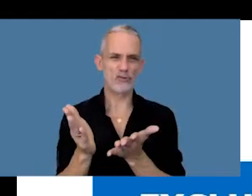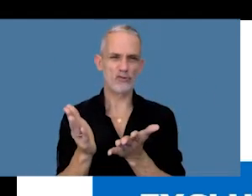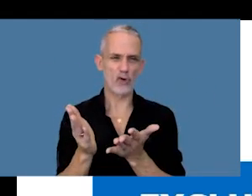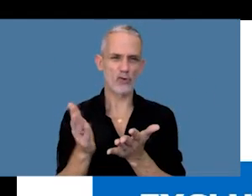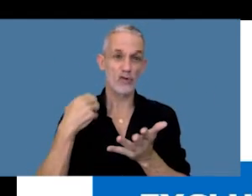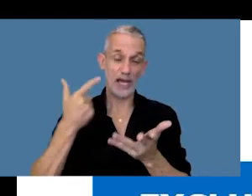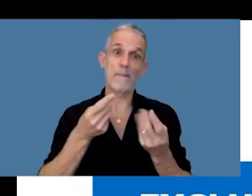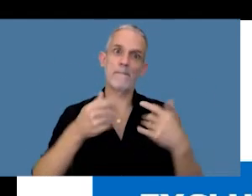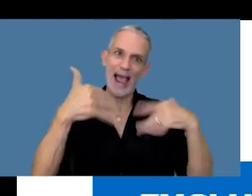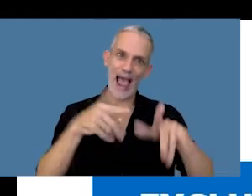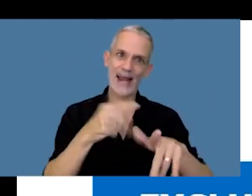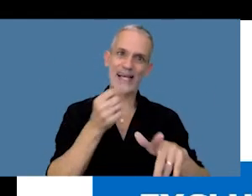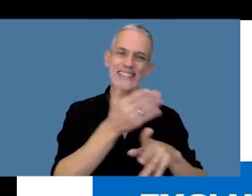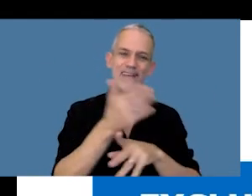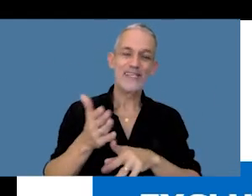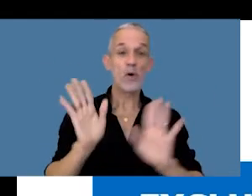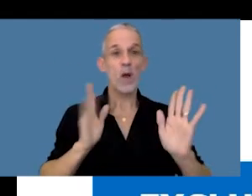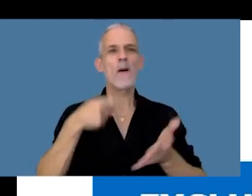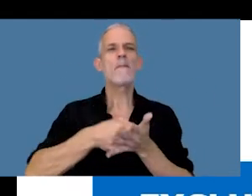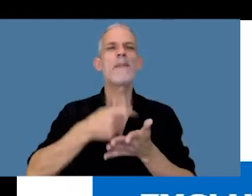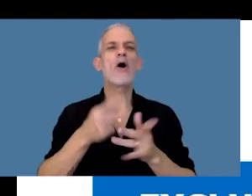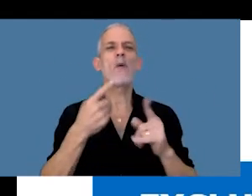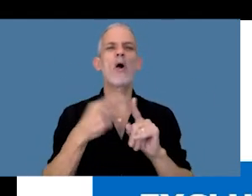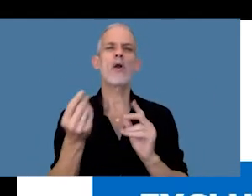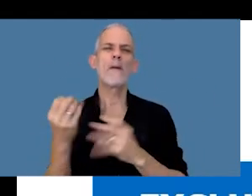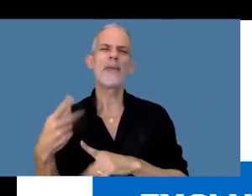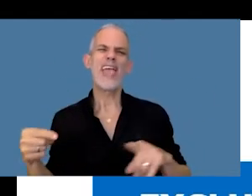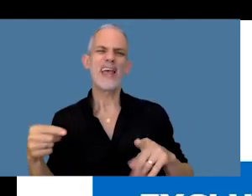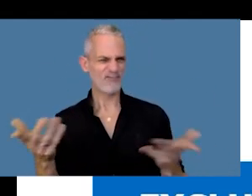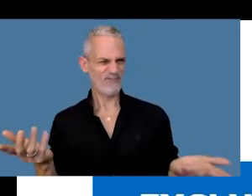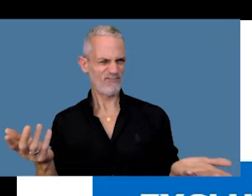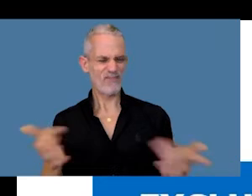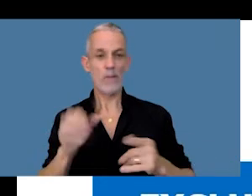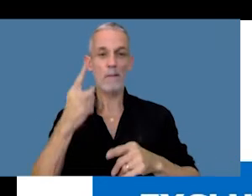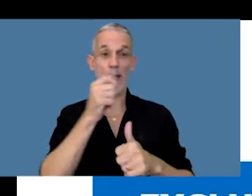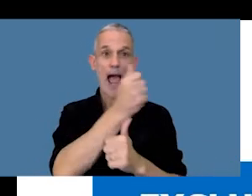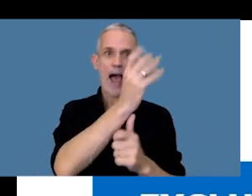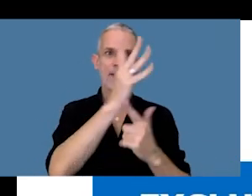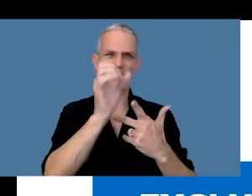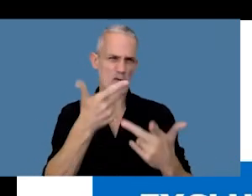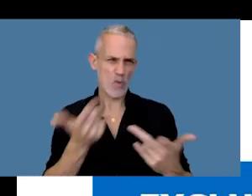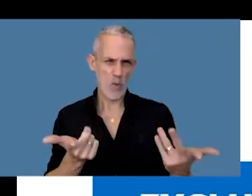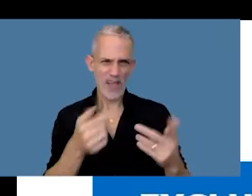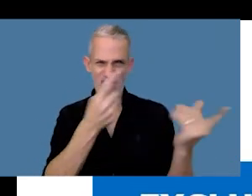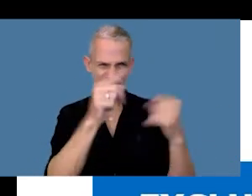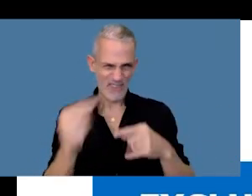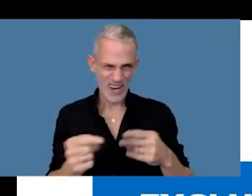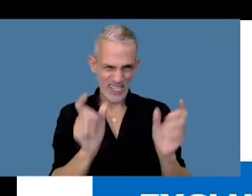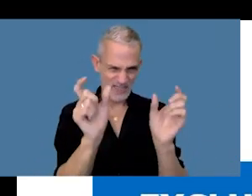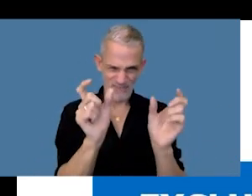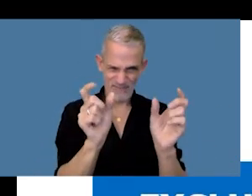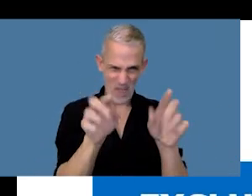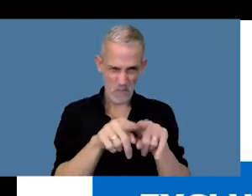más cara, pero la pago por bienes. Muy difícil. Las primeras categorías no existe diferencia, las 2 primeras.